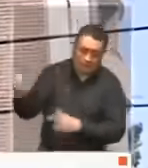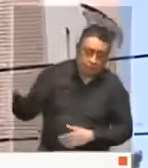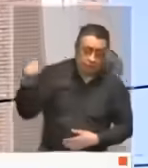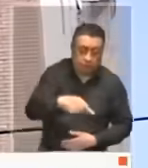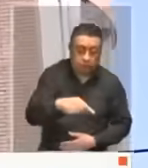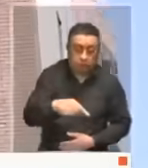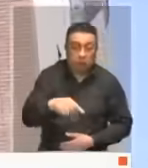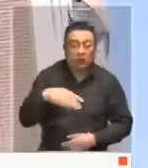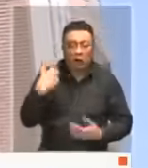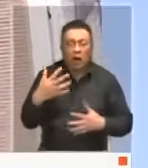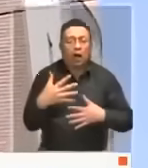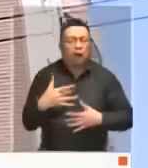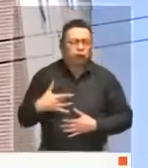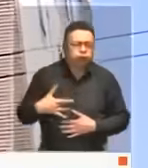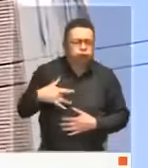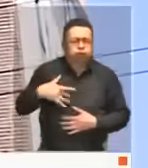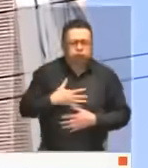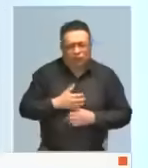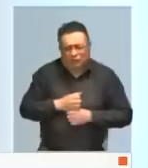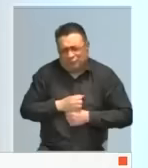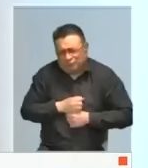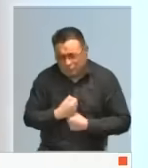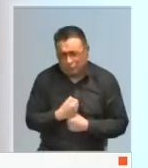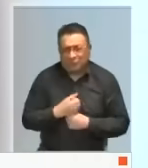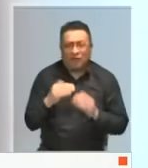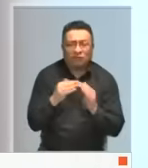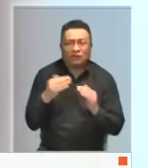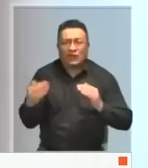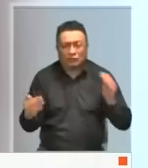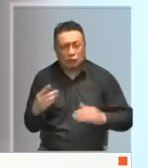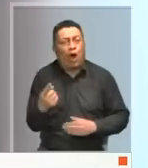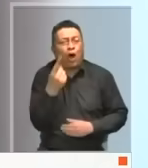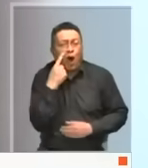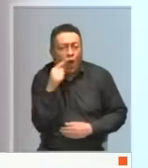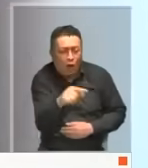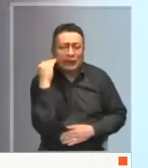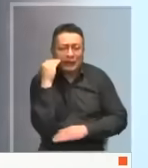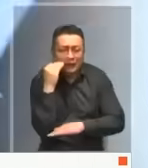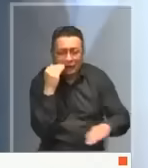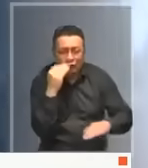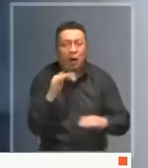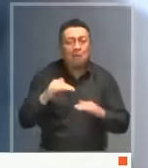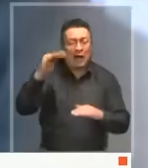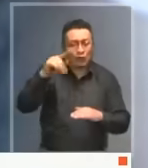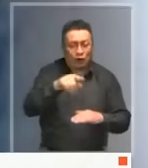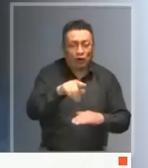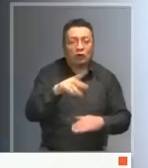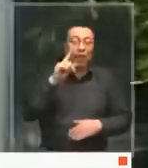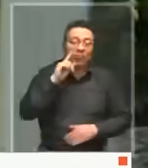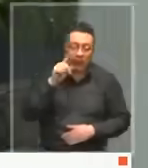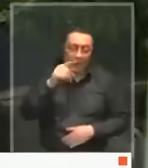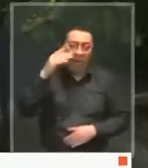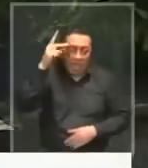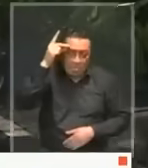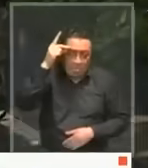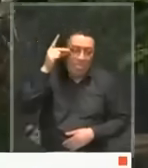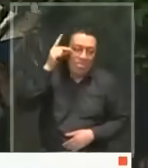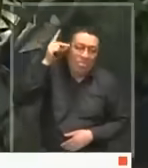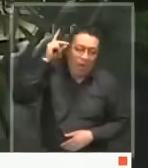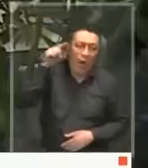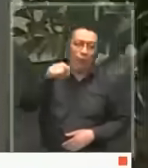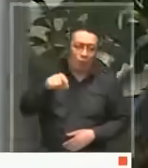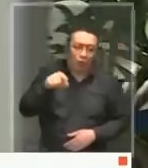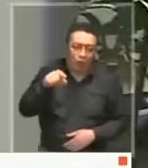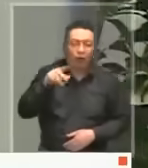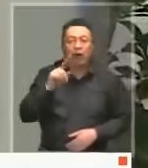adelante, consternación, dolor. Muchos de los vecinos conocían a los niños, incluyendo al mayor con síndrome de Down. Los veían jugar en